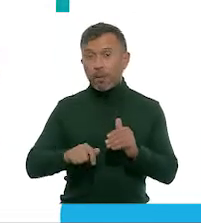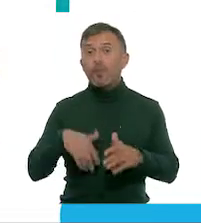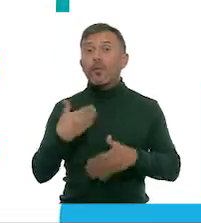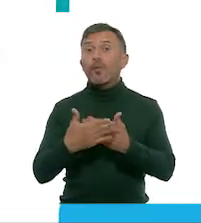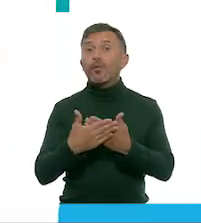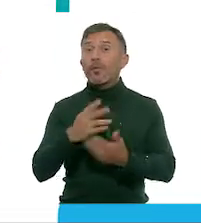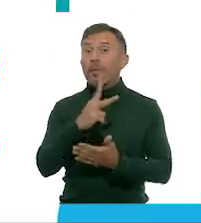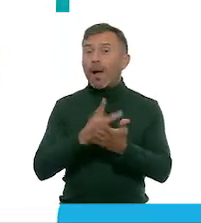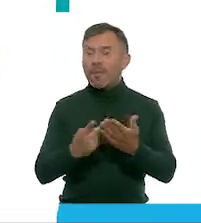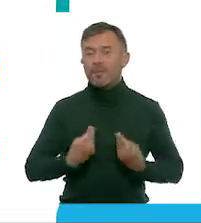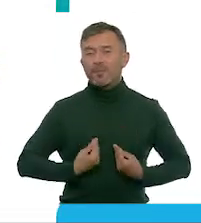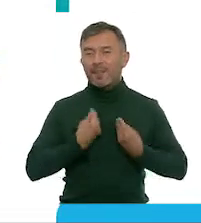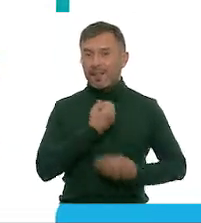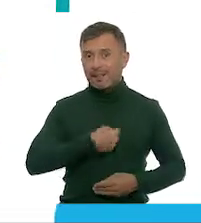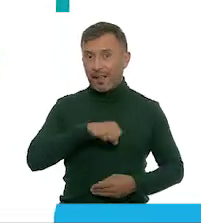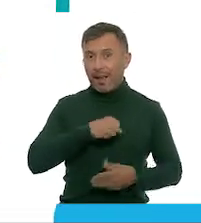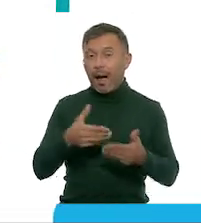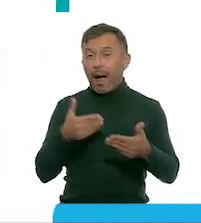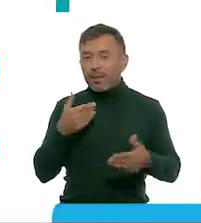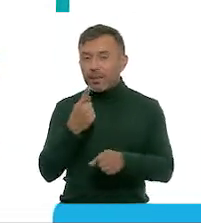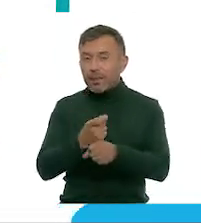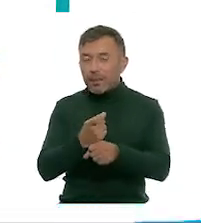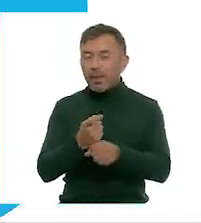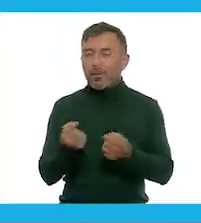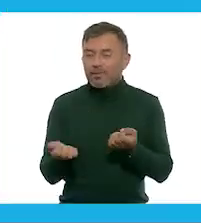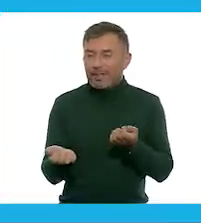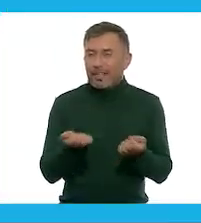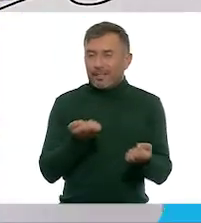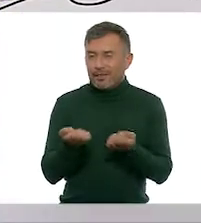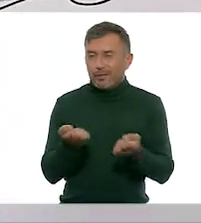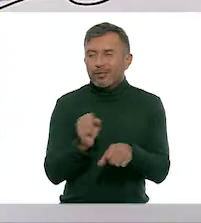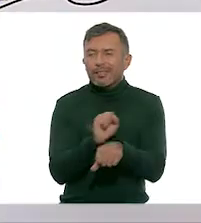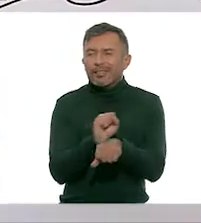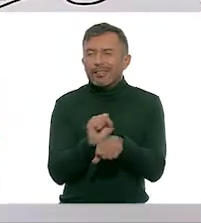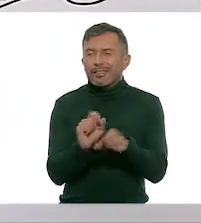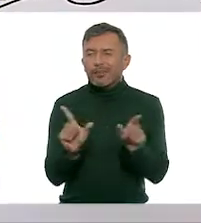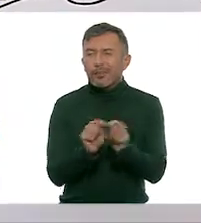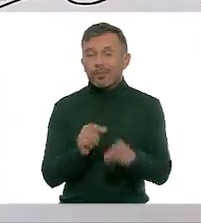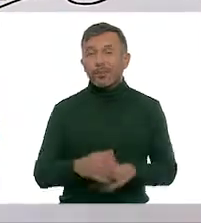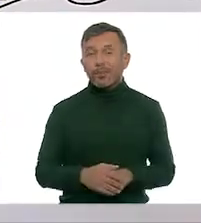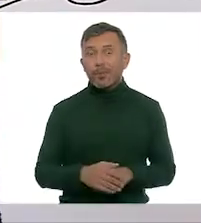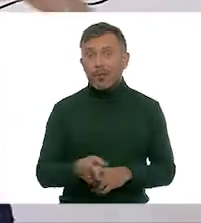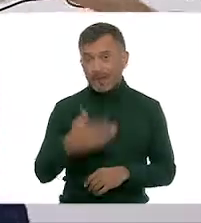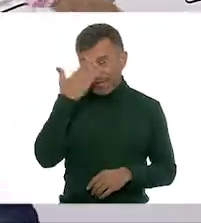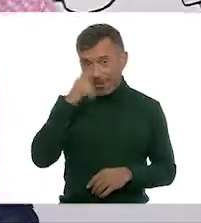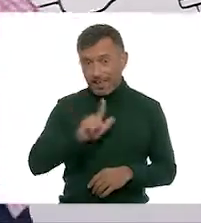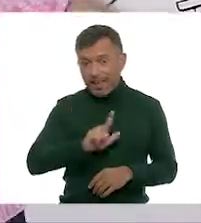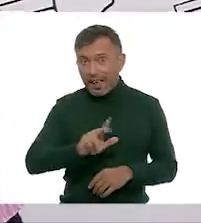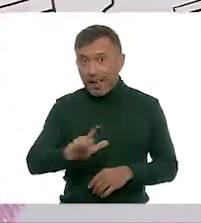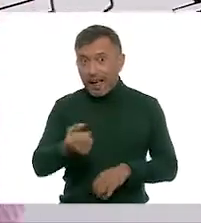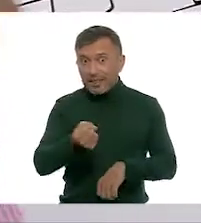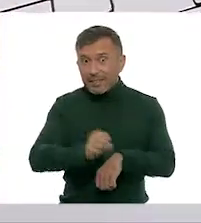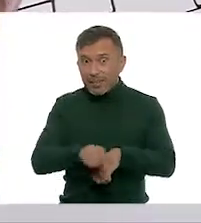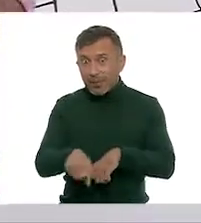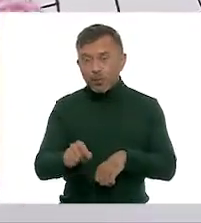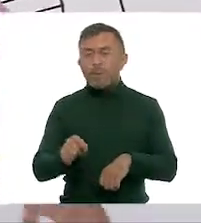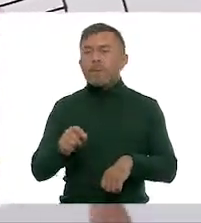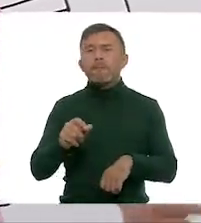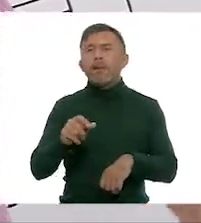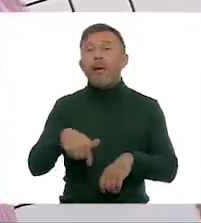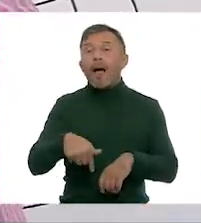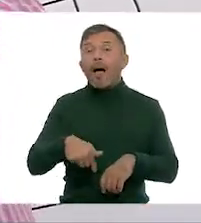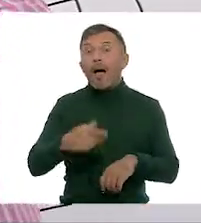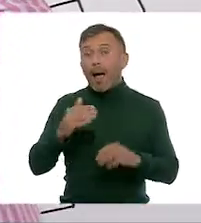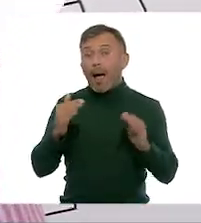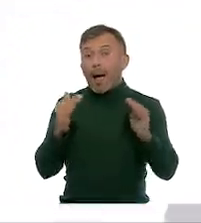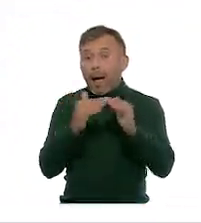pero antes a movernos un poquito. Y ya saben, la semana que viene más, pero no mejor porque es imposible. Aquí, en Aprende